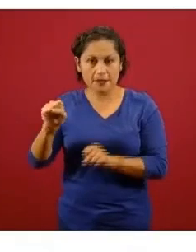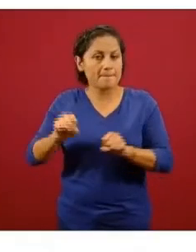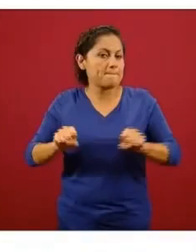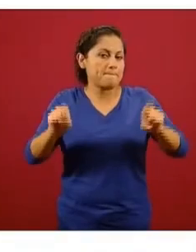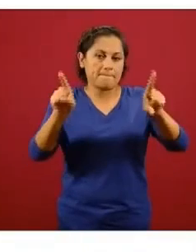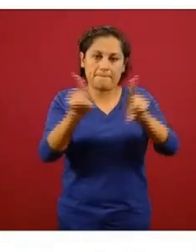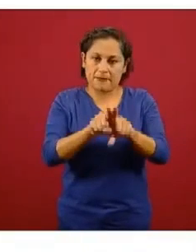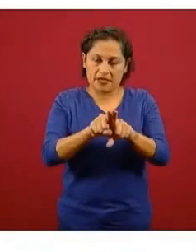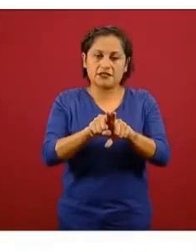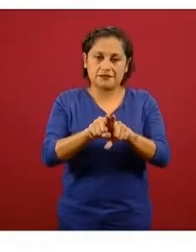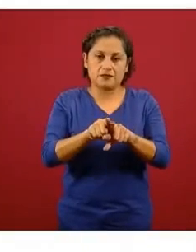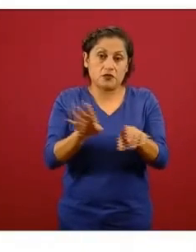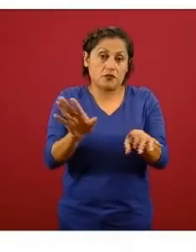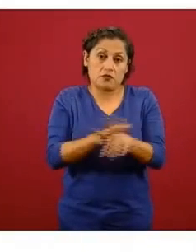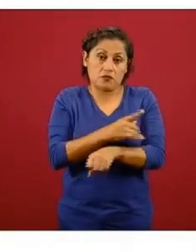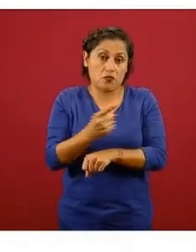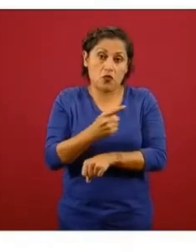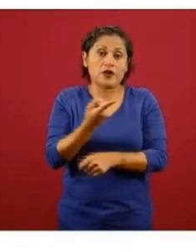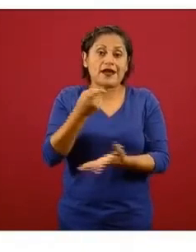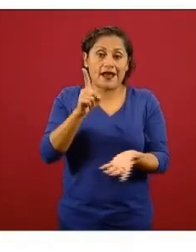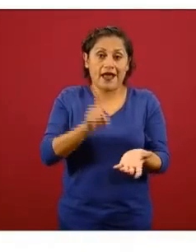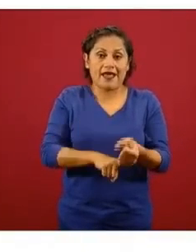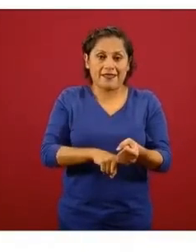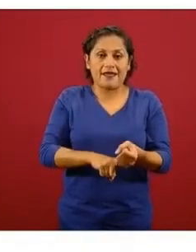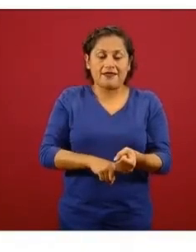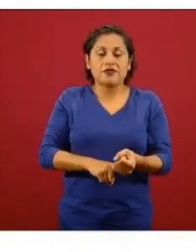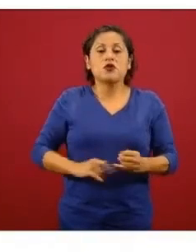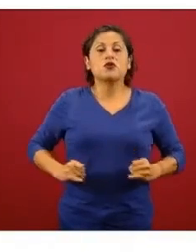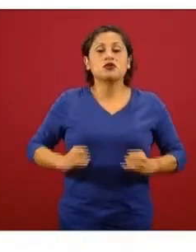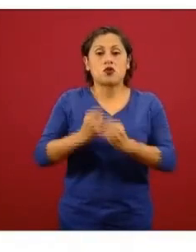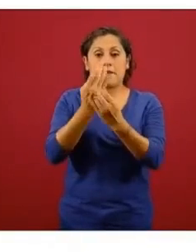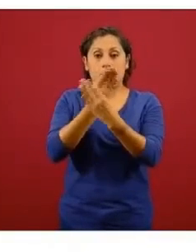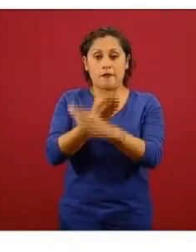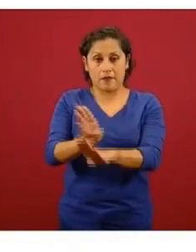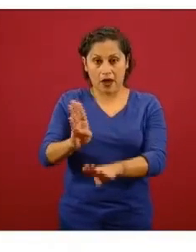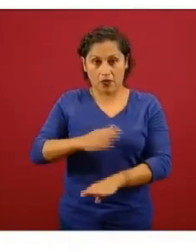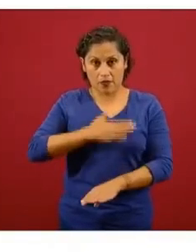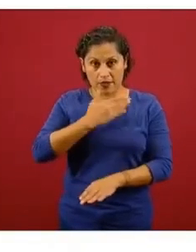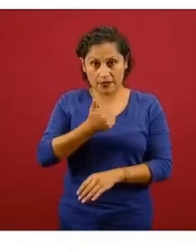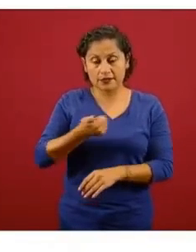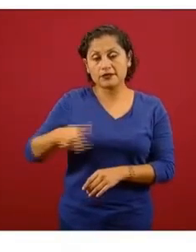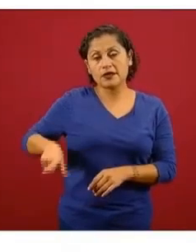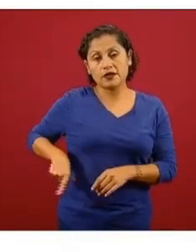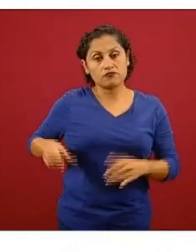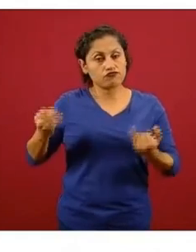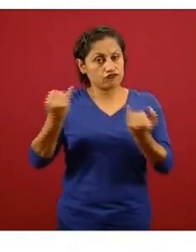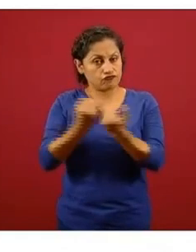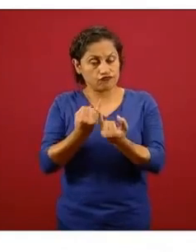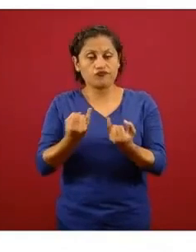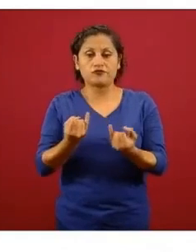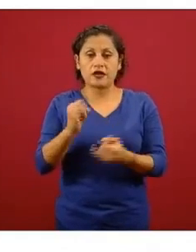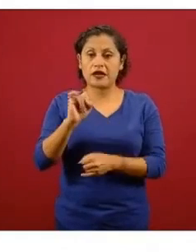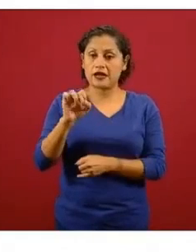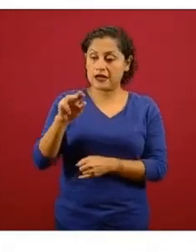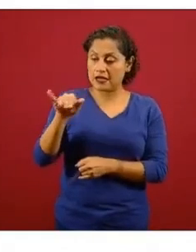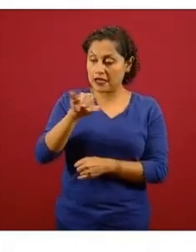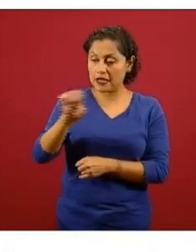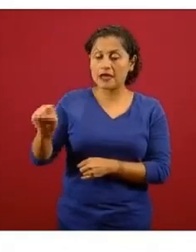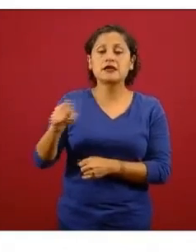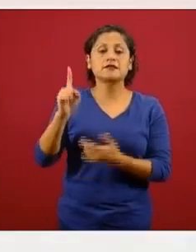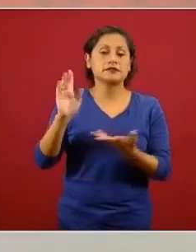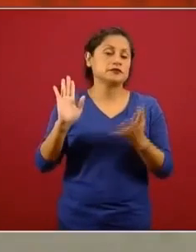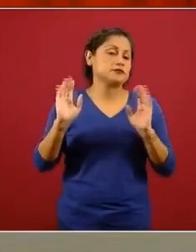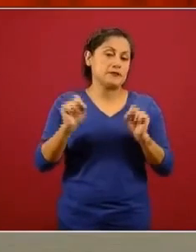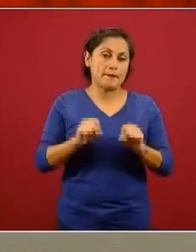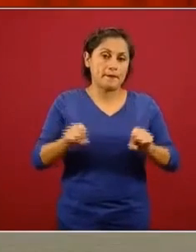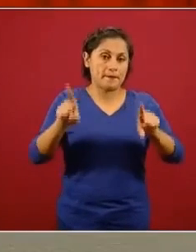Por ser tener un registro patronal y cumplir con el requisito de haber mantenido el promedio de su fuerza de